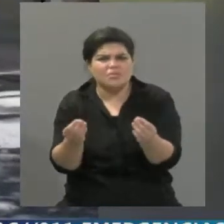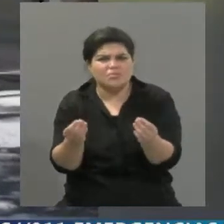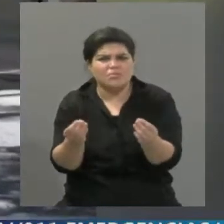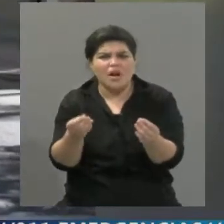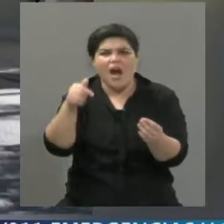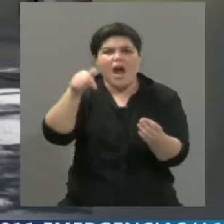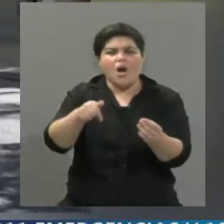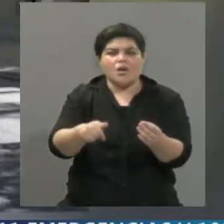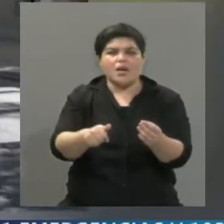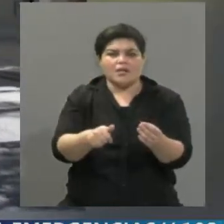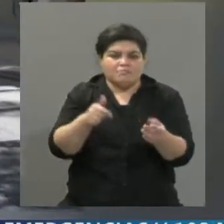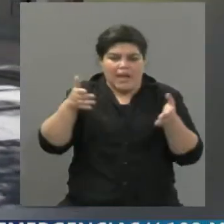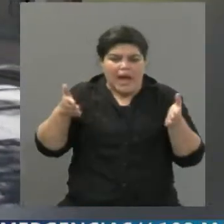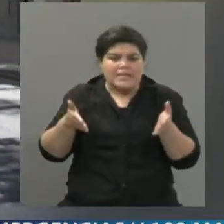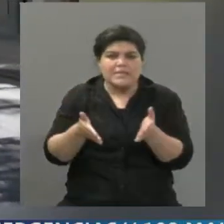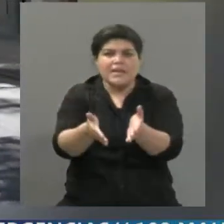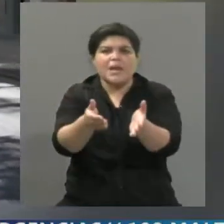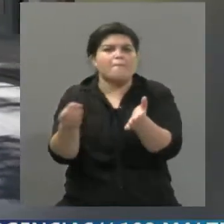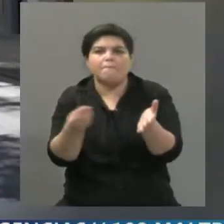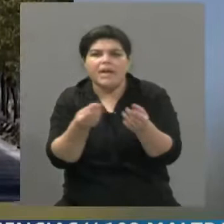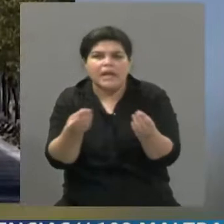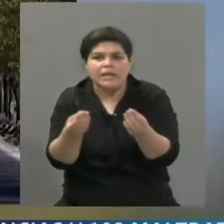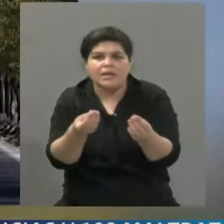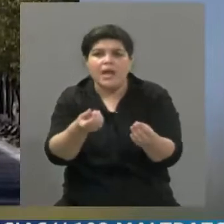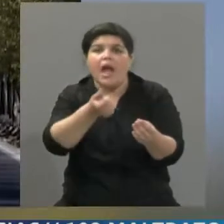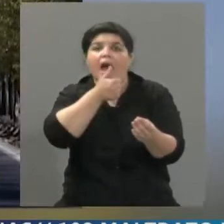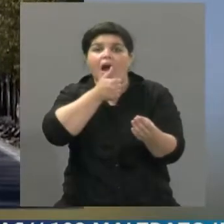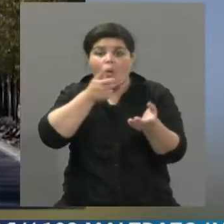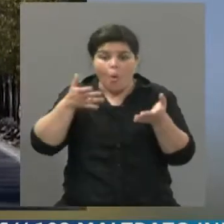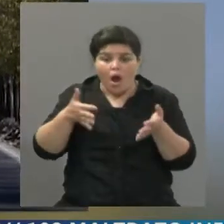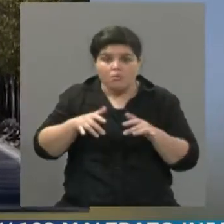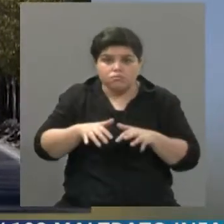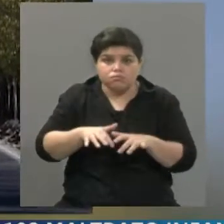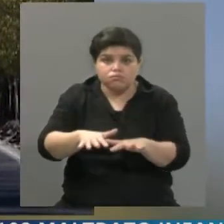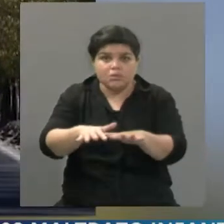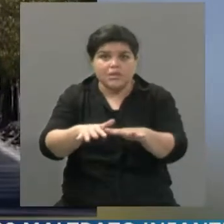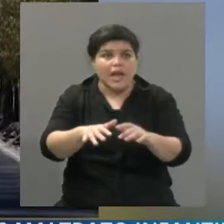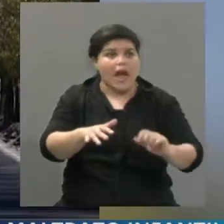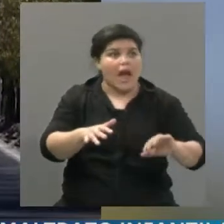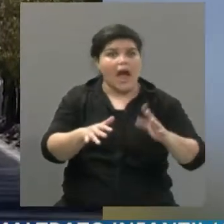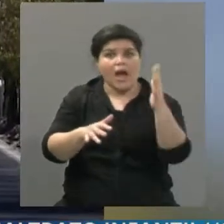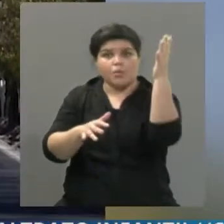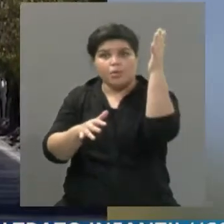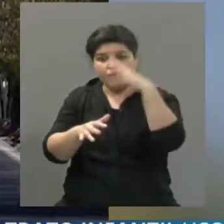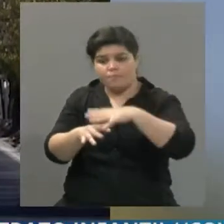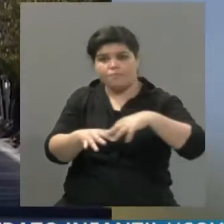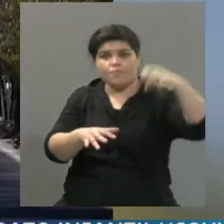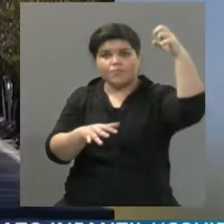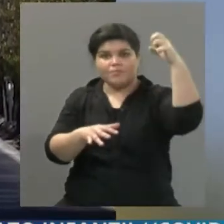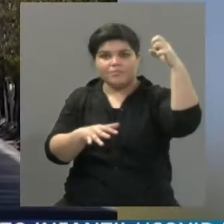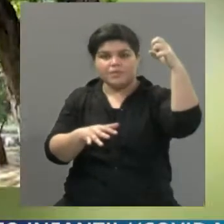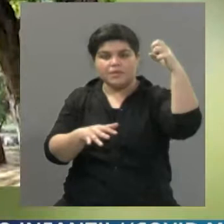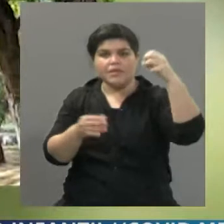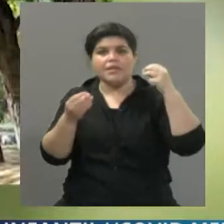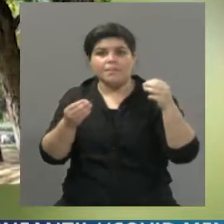función, es para regar árboles. Claro. Y la hacen impermeables. ¿Qué sentido tiene entonces la acequia? El agua pasa, el